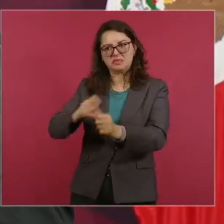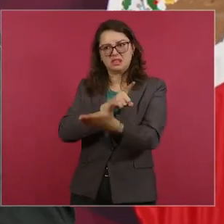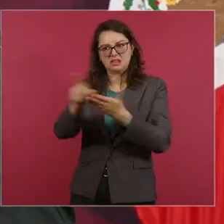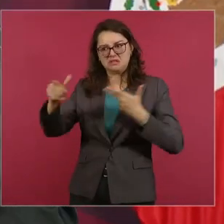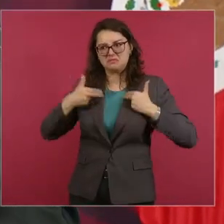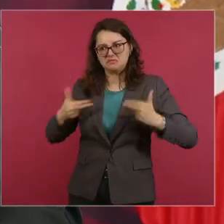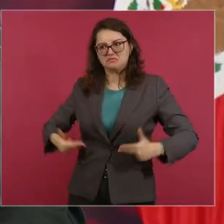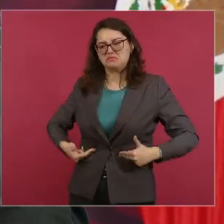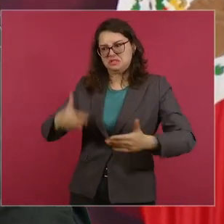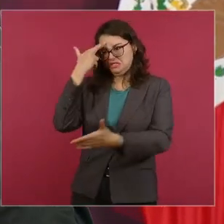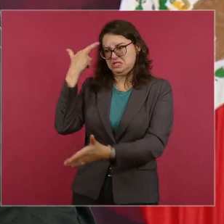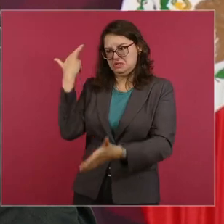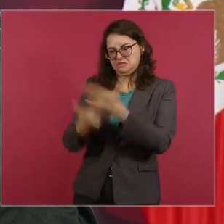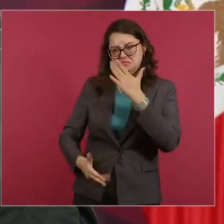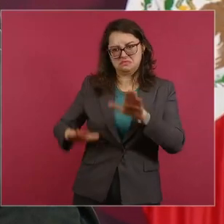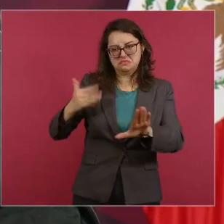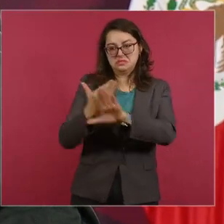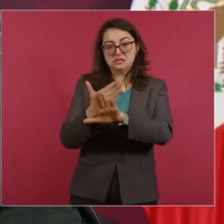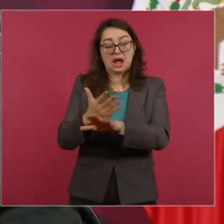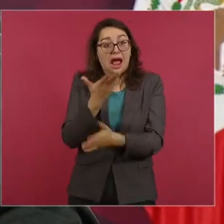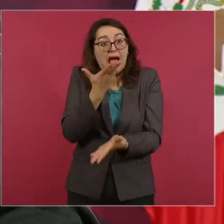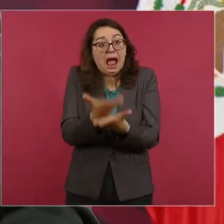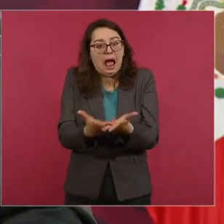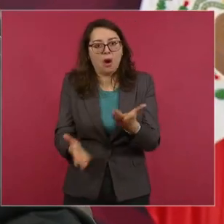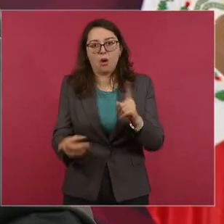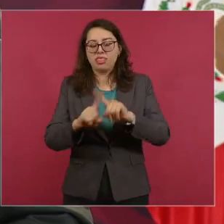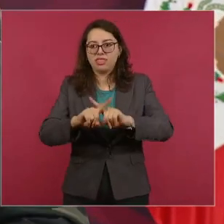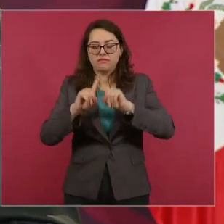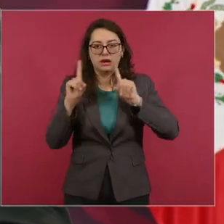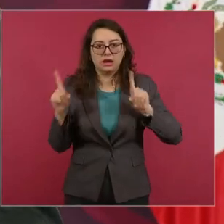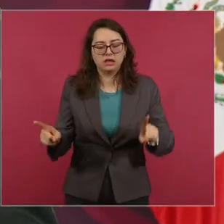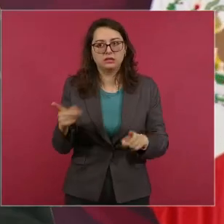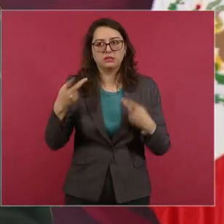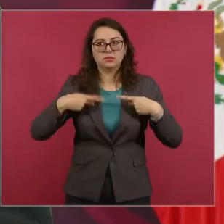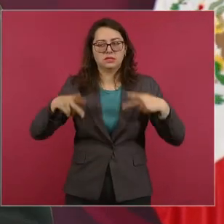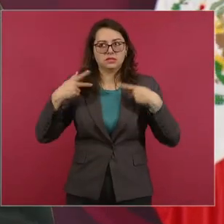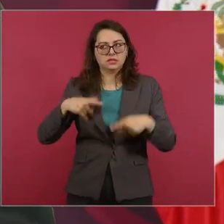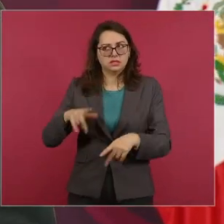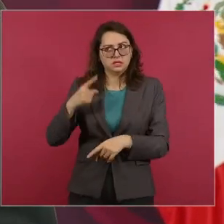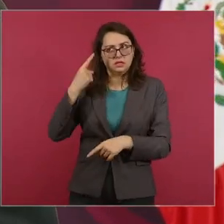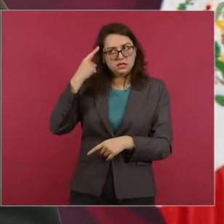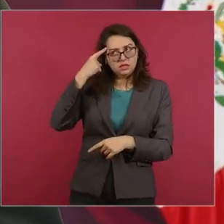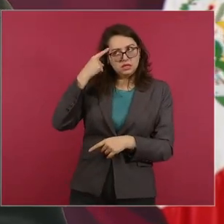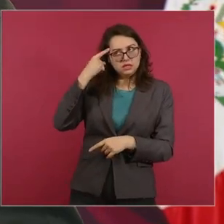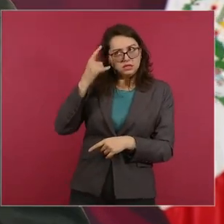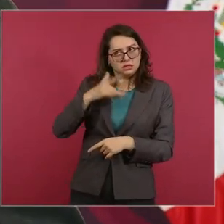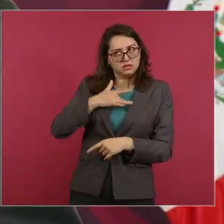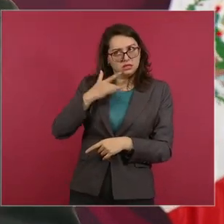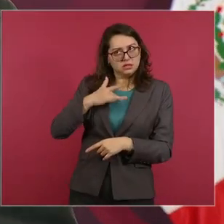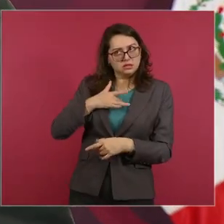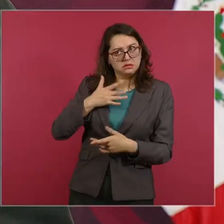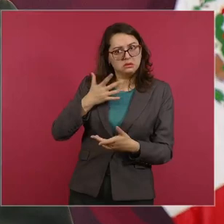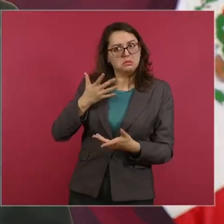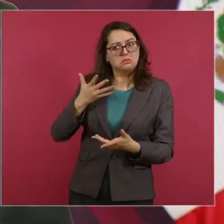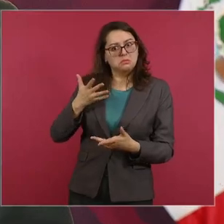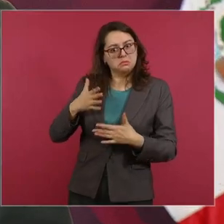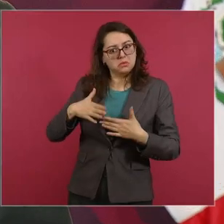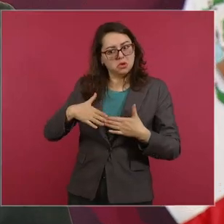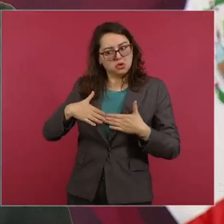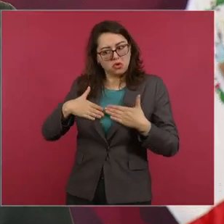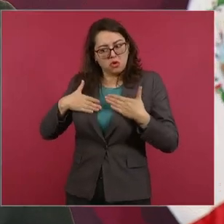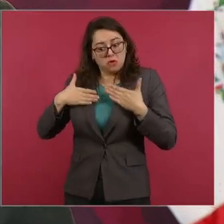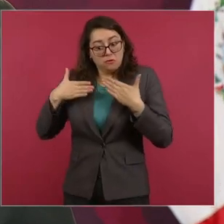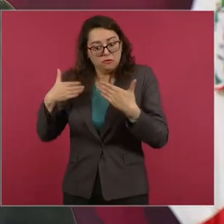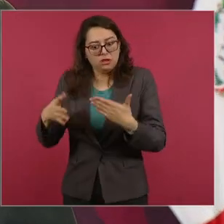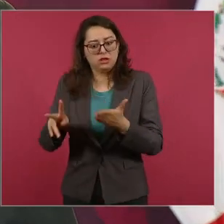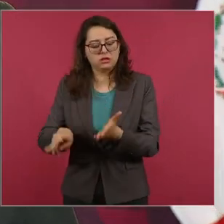que no se roben el dinero